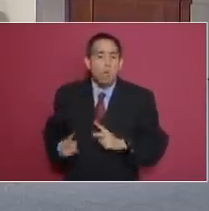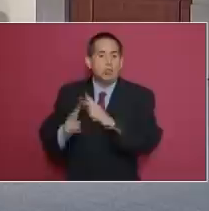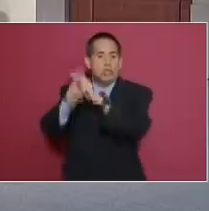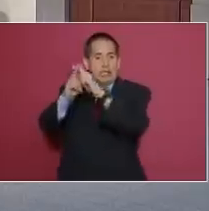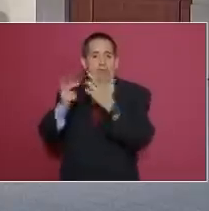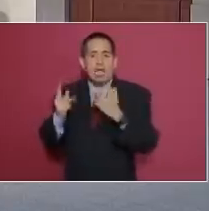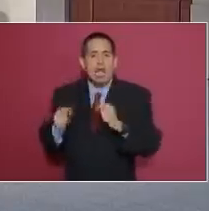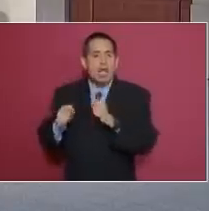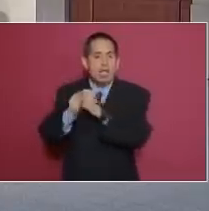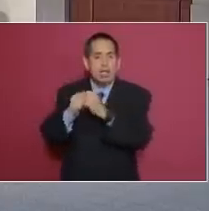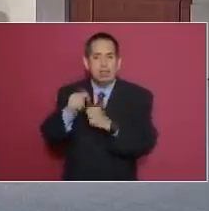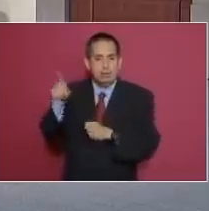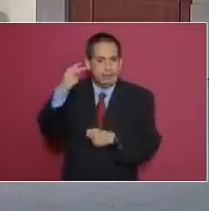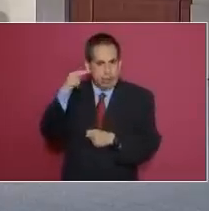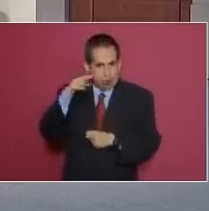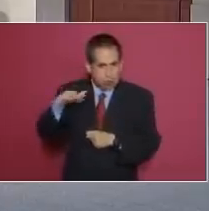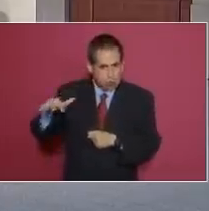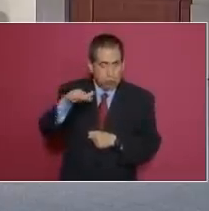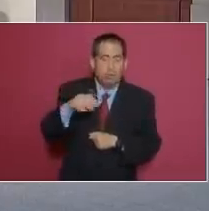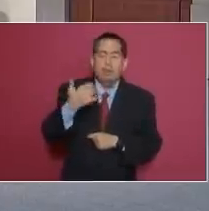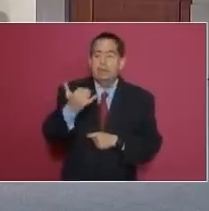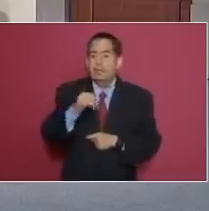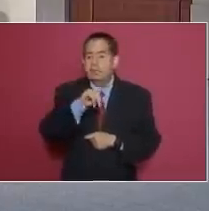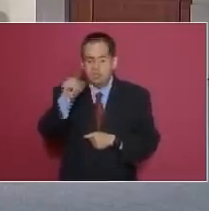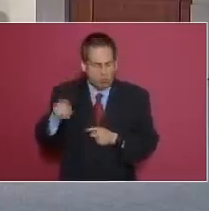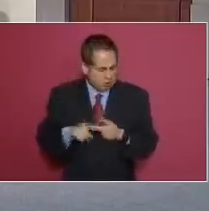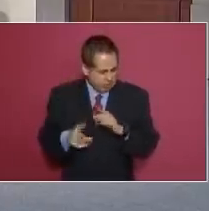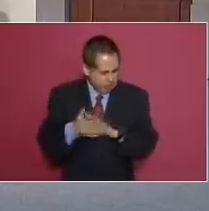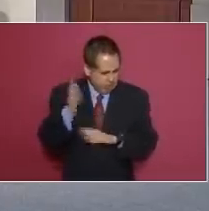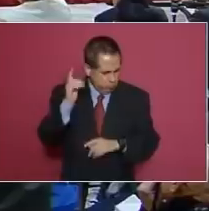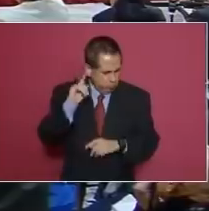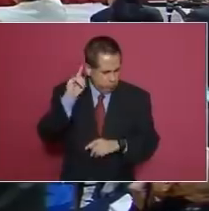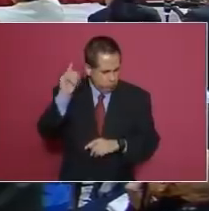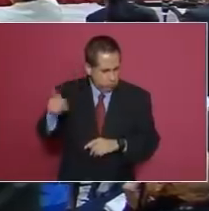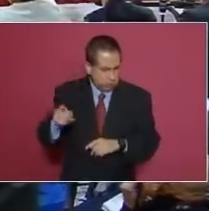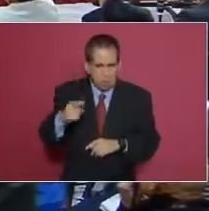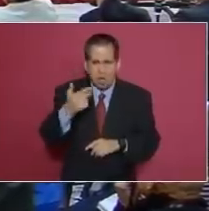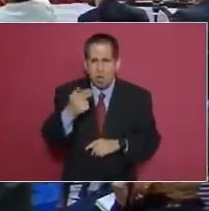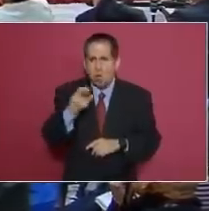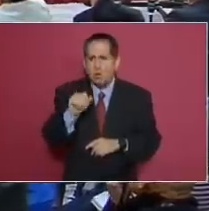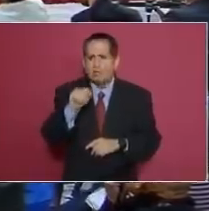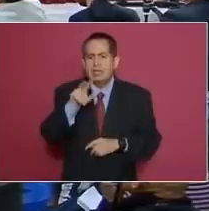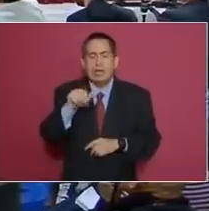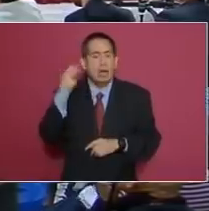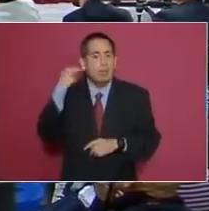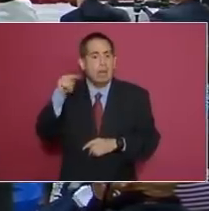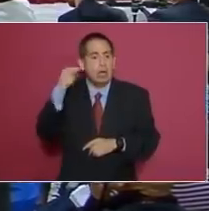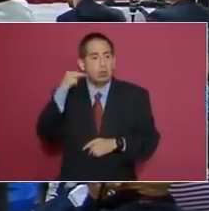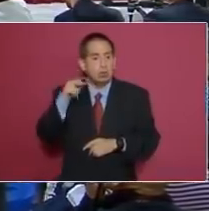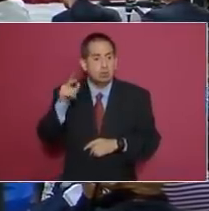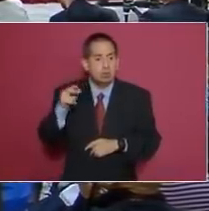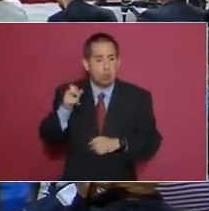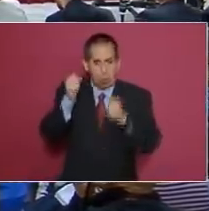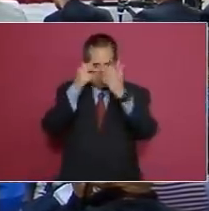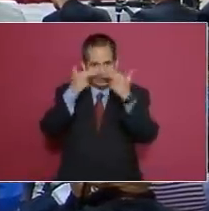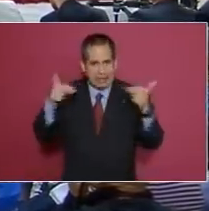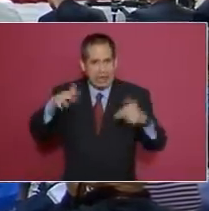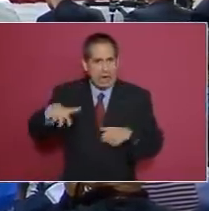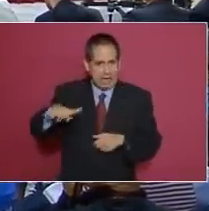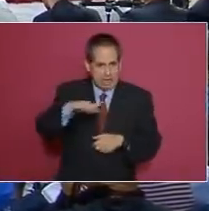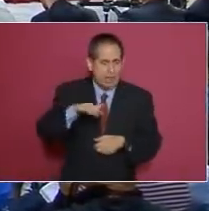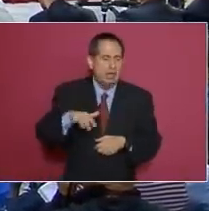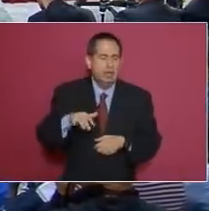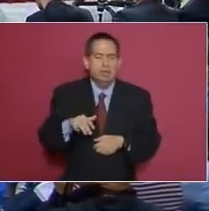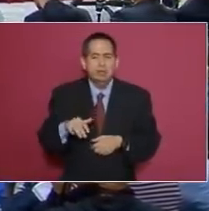Tuxpan y luego vamos a la Huasteca veracruzana y a la